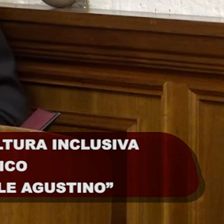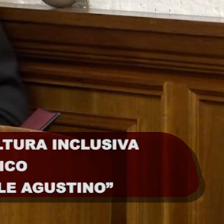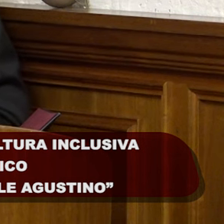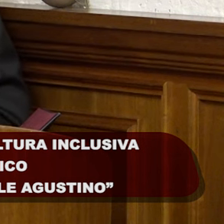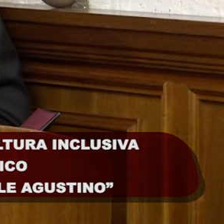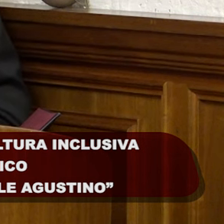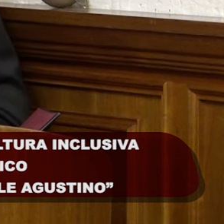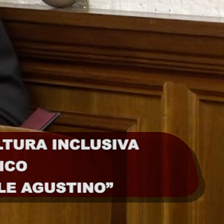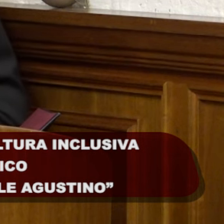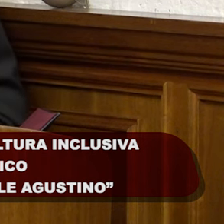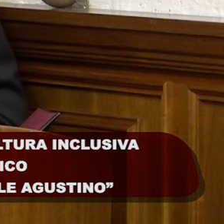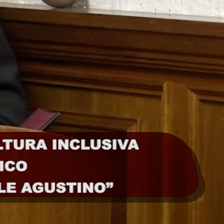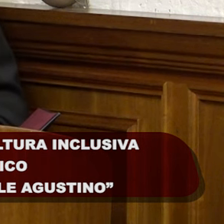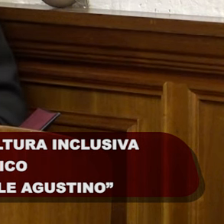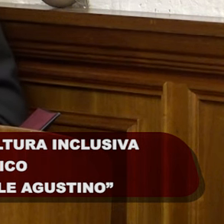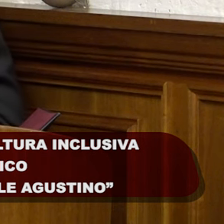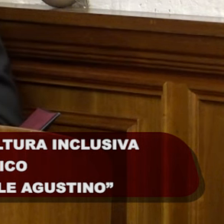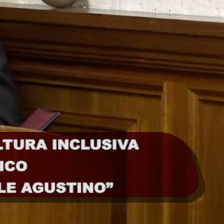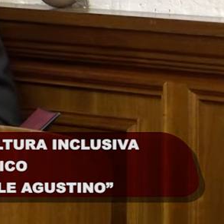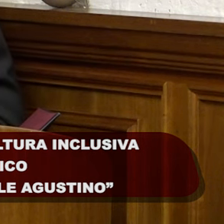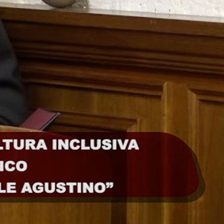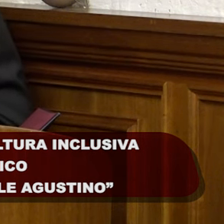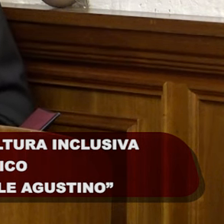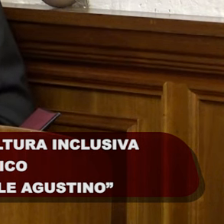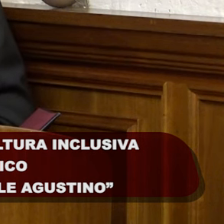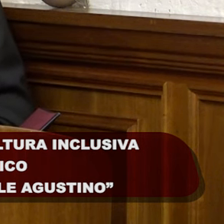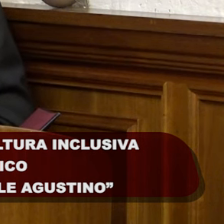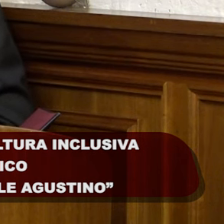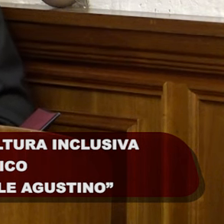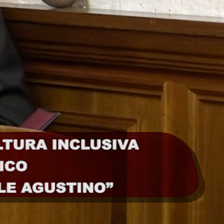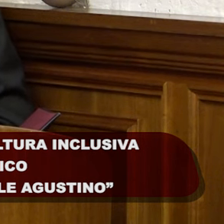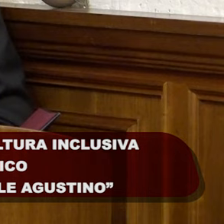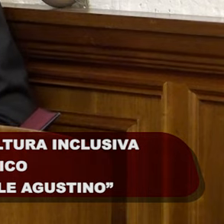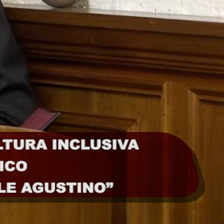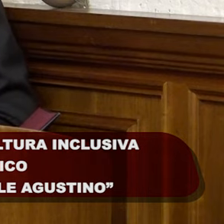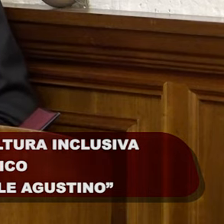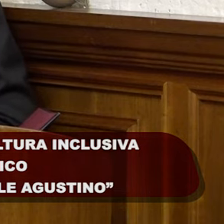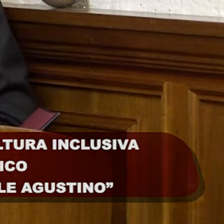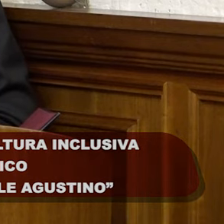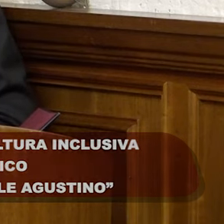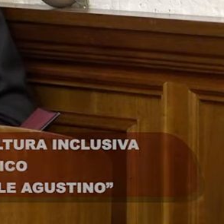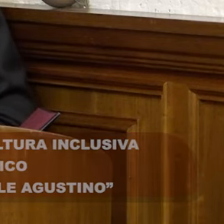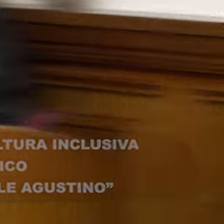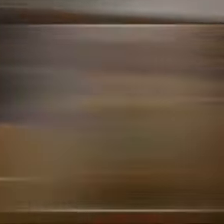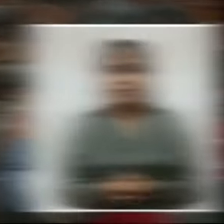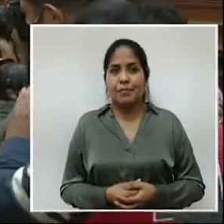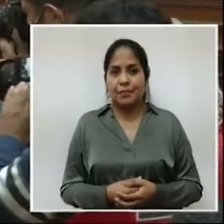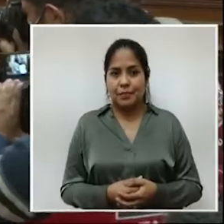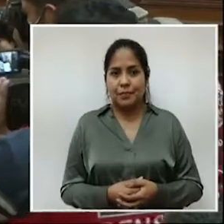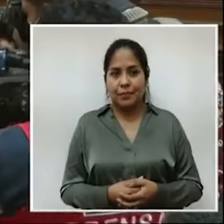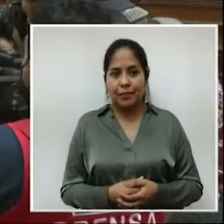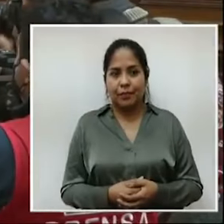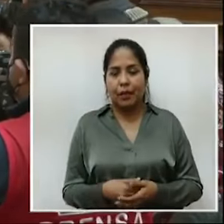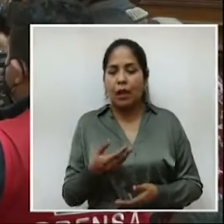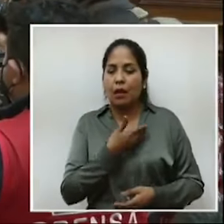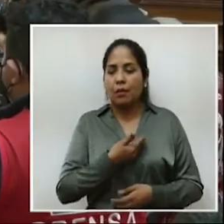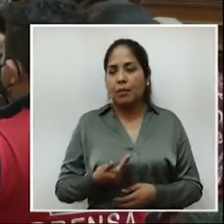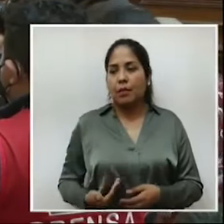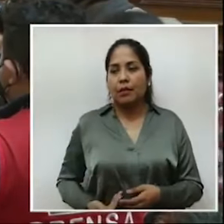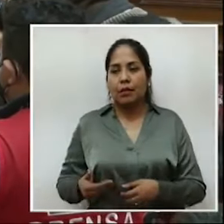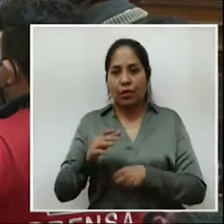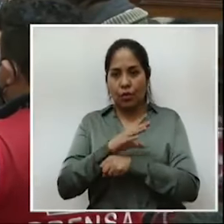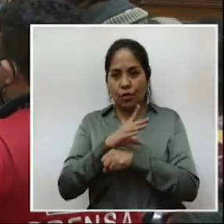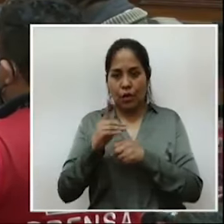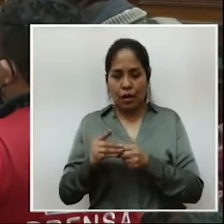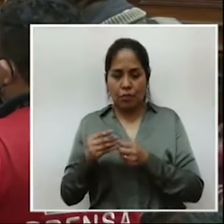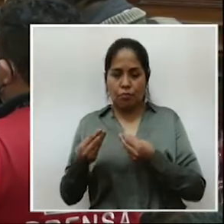internacional, debemos hacerla sostenible y seguir en ese trabajo. El presidente de CONADIS hace la